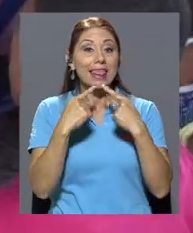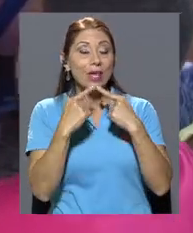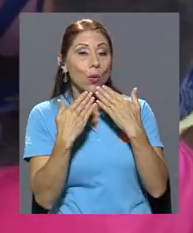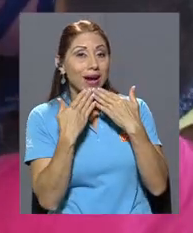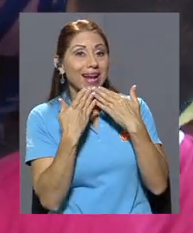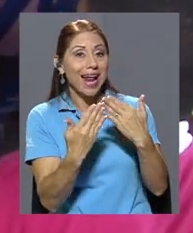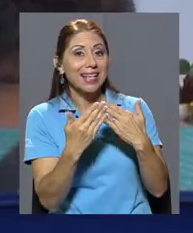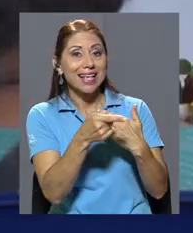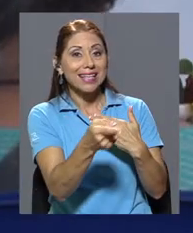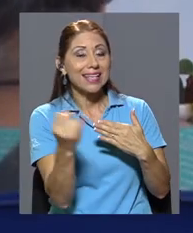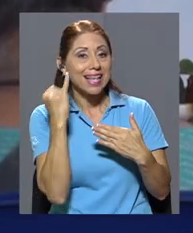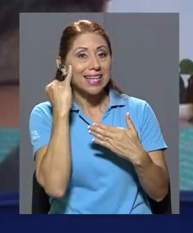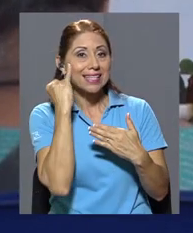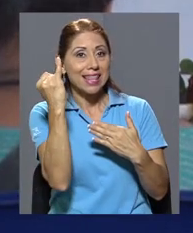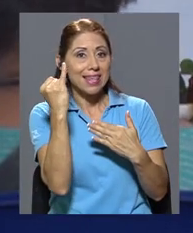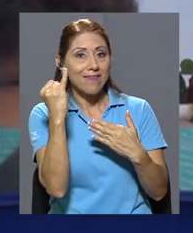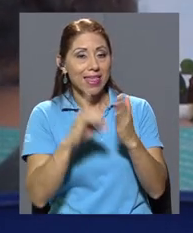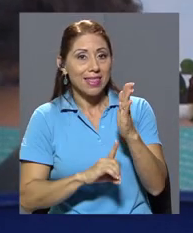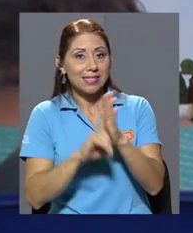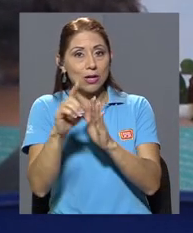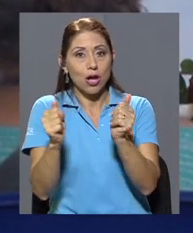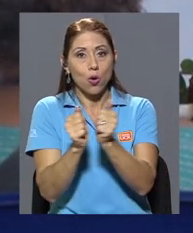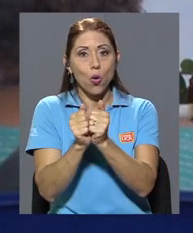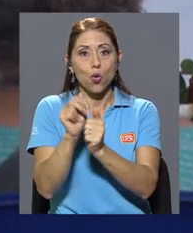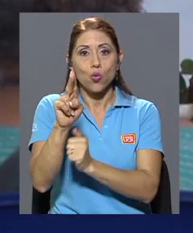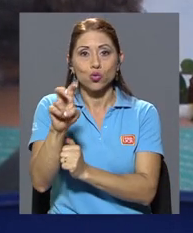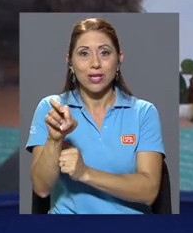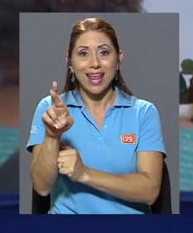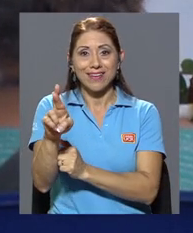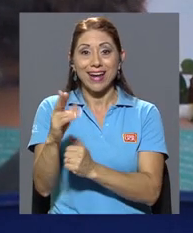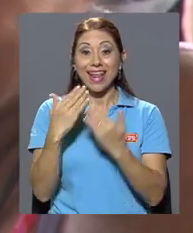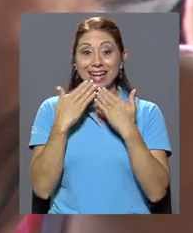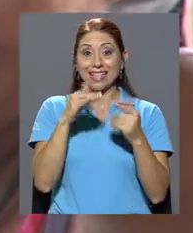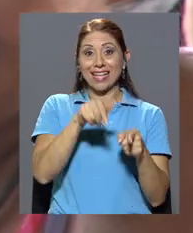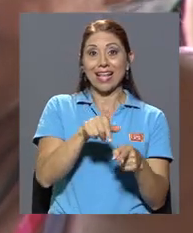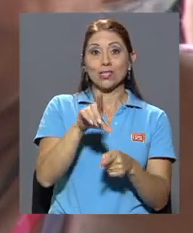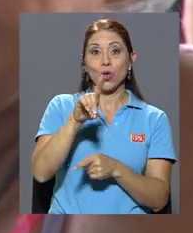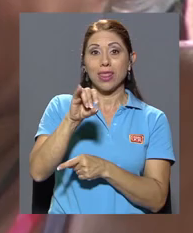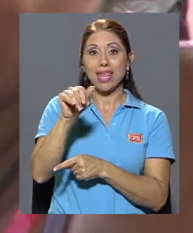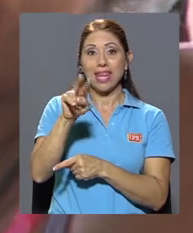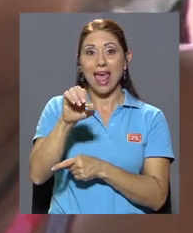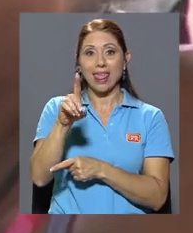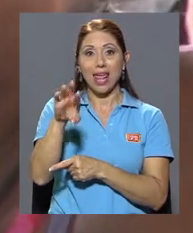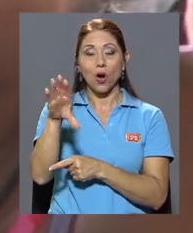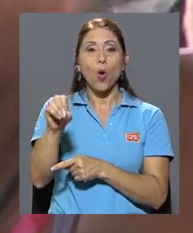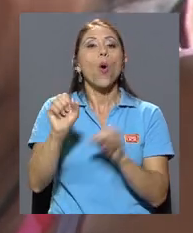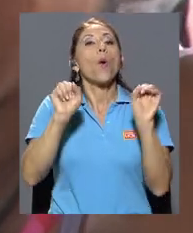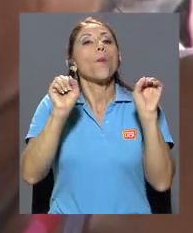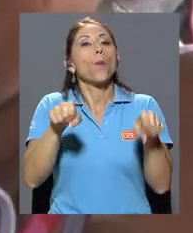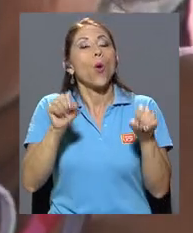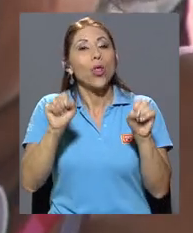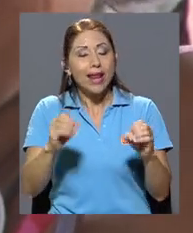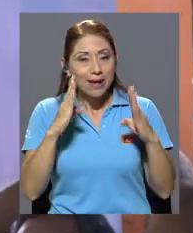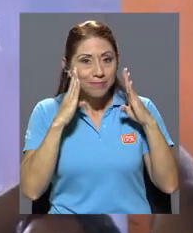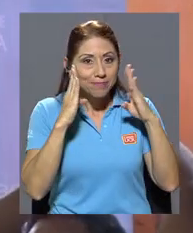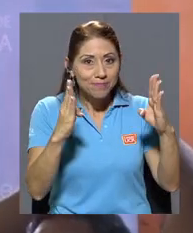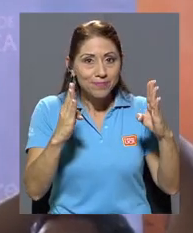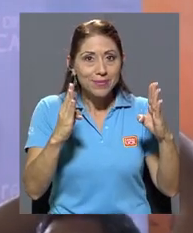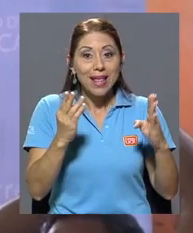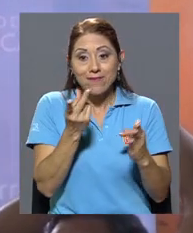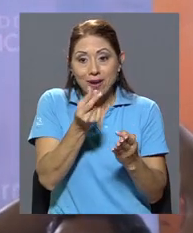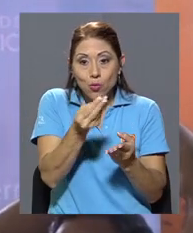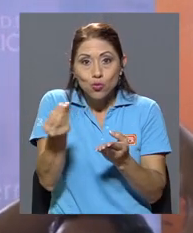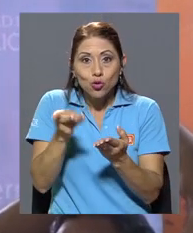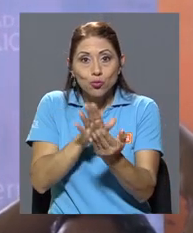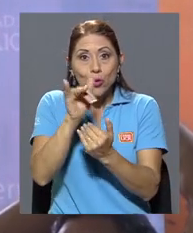iniciativa comunitaria desarrollada junto a la UCR, DINADECO podrá intervenir y gestionar más eficazmente los recursos y